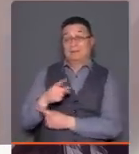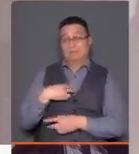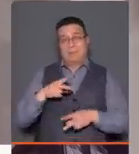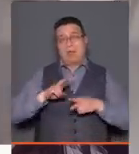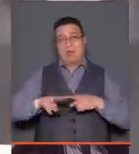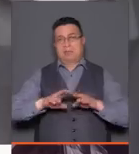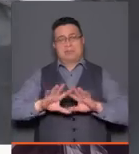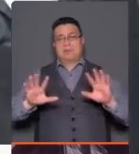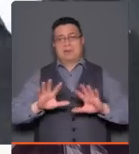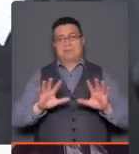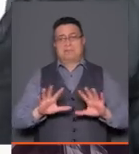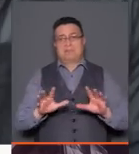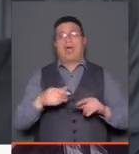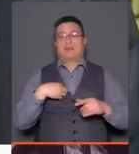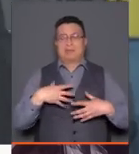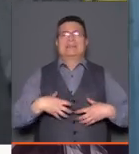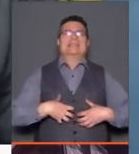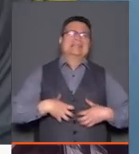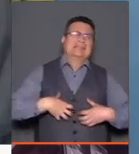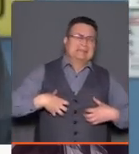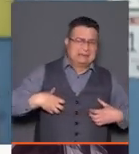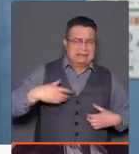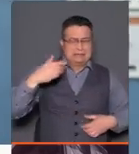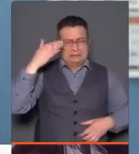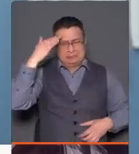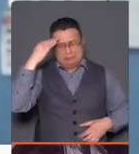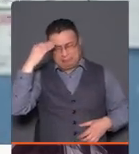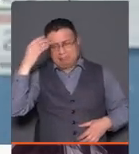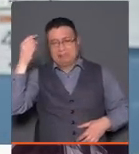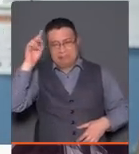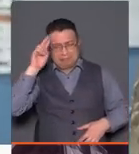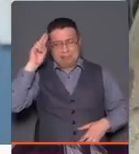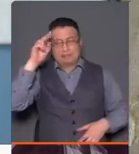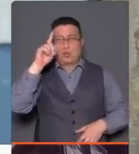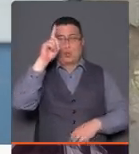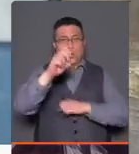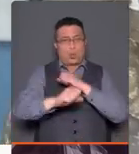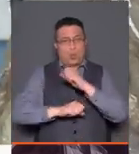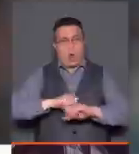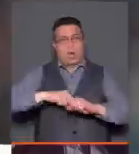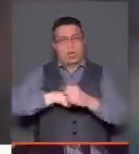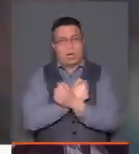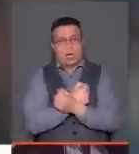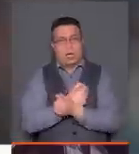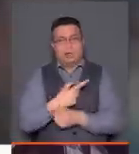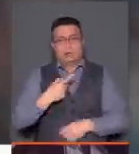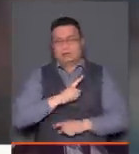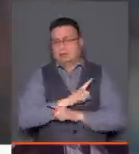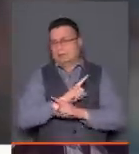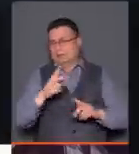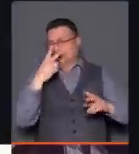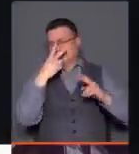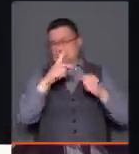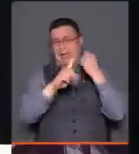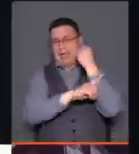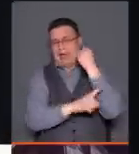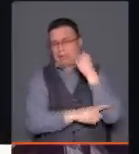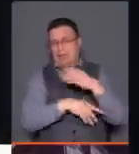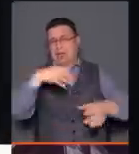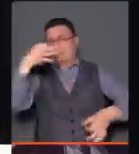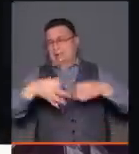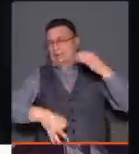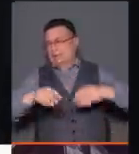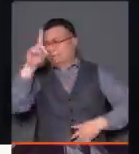así de gigantes la rabia y El Triste recuerdo de más de un año en la cárcel no quería saber nada más de abogados ni tribunales